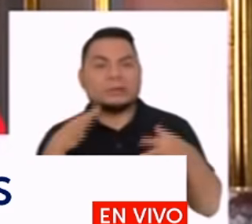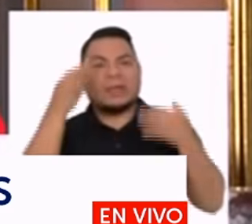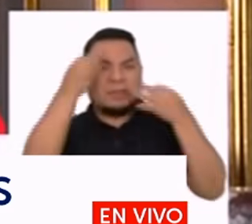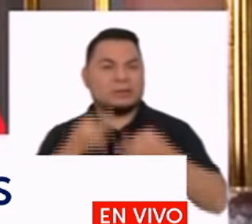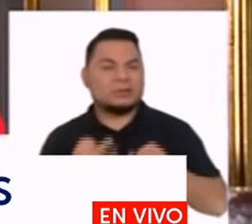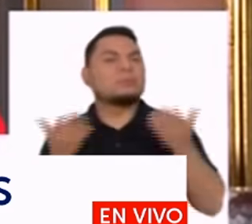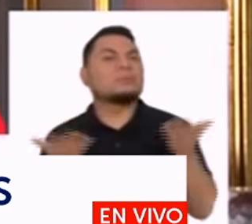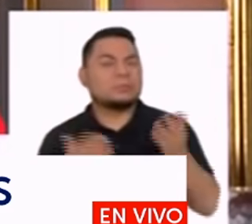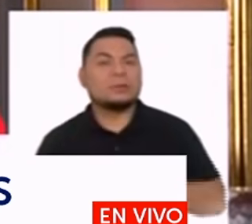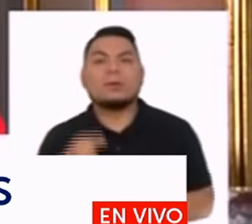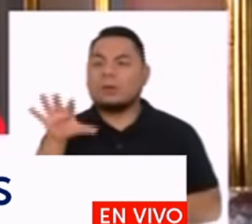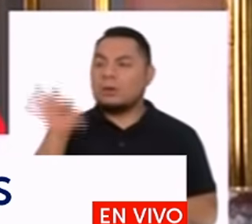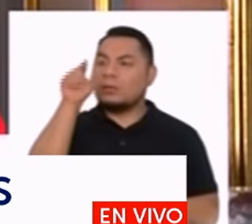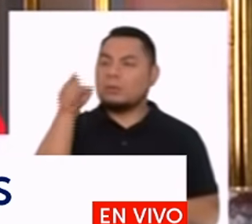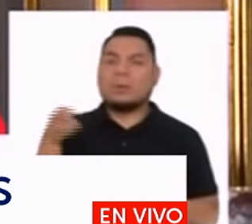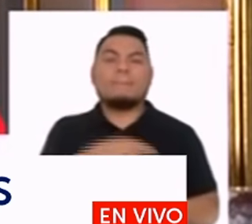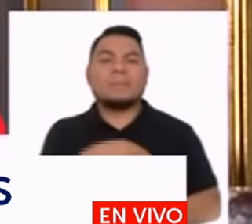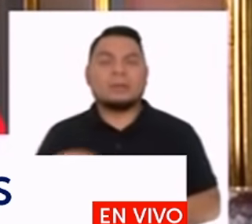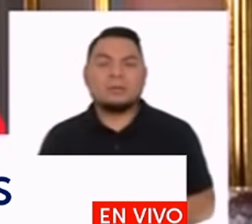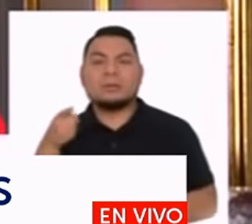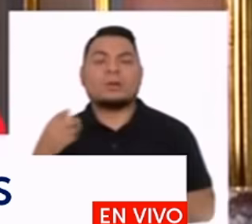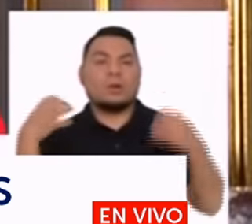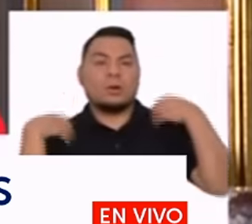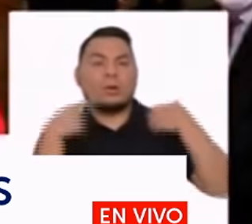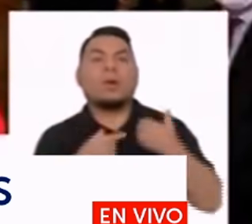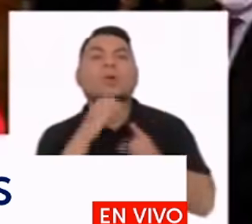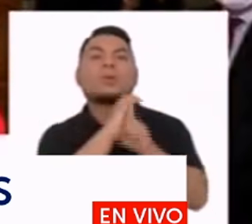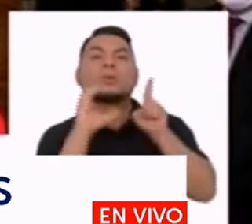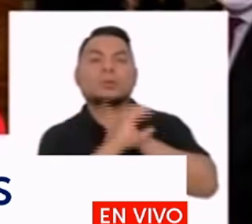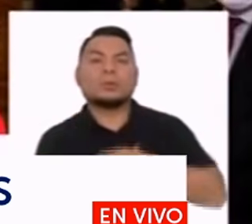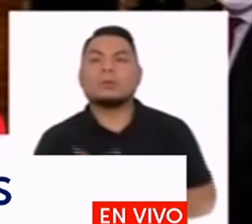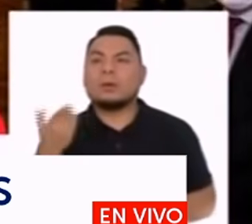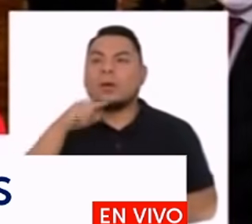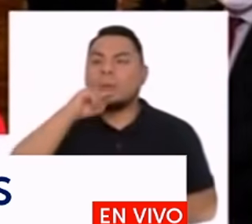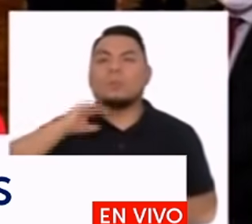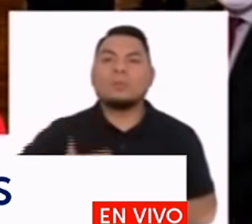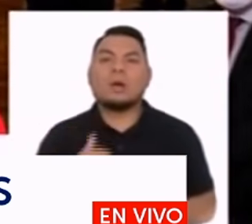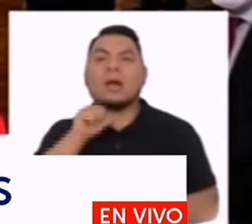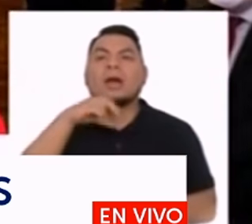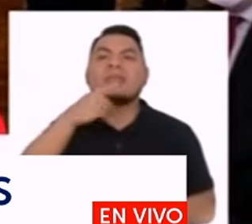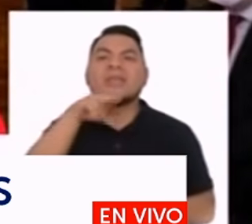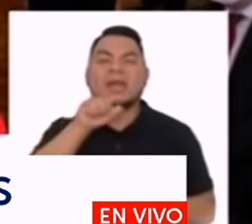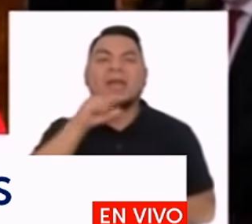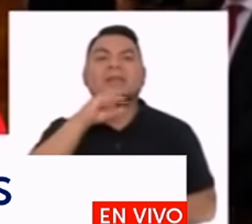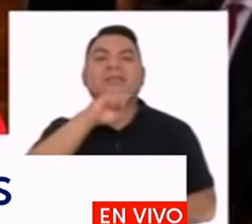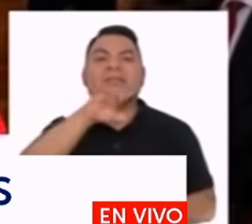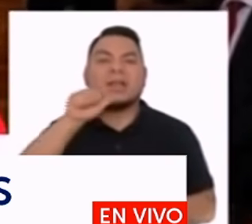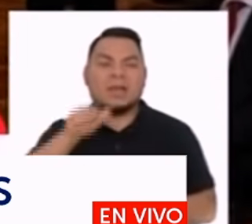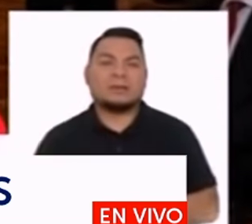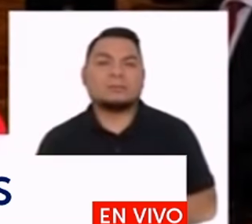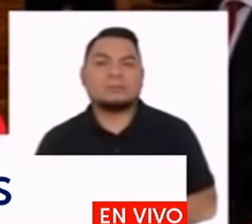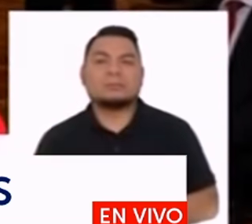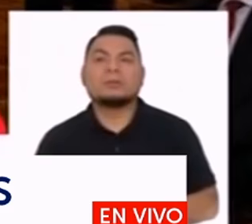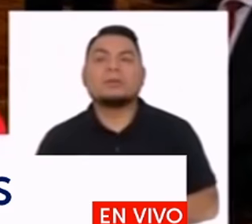resuelve nombrar ministra de Estado en el Despacho de Cultura a la señora Andrea Gisela Ortiz